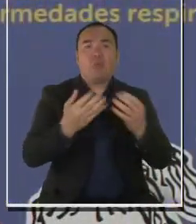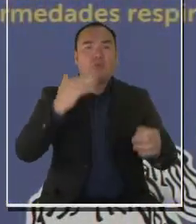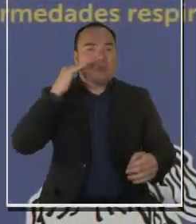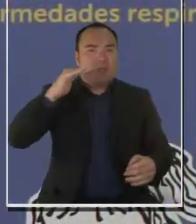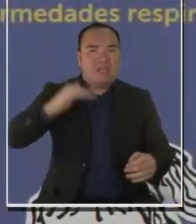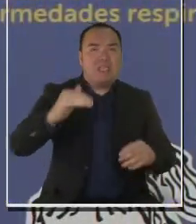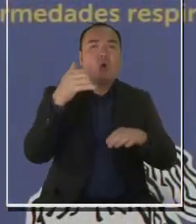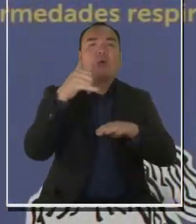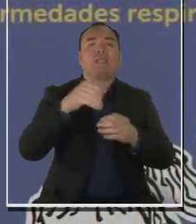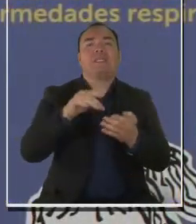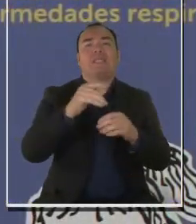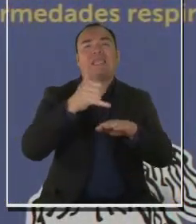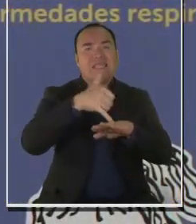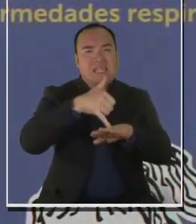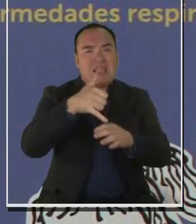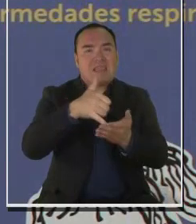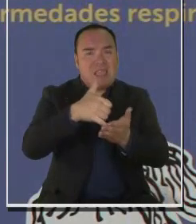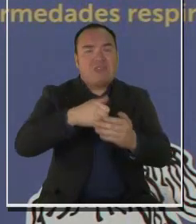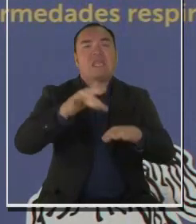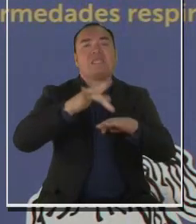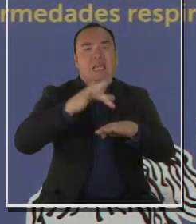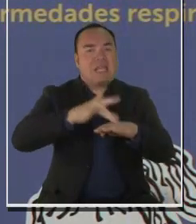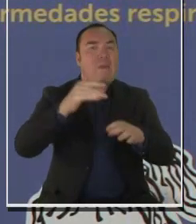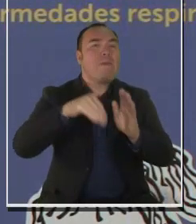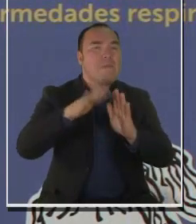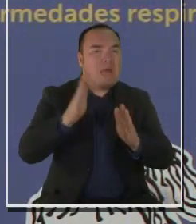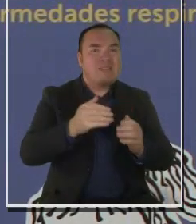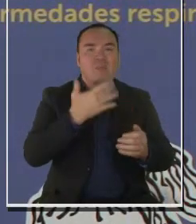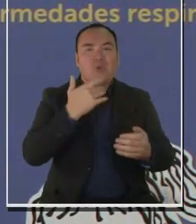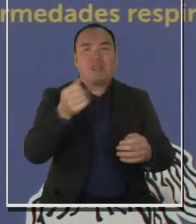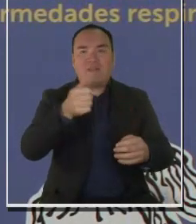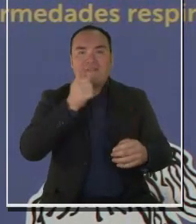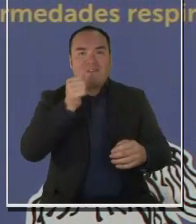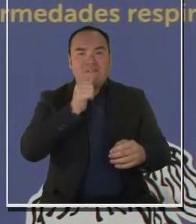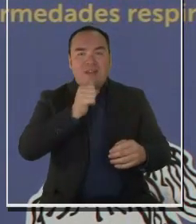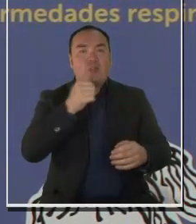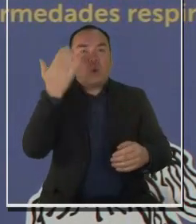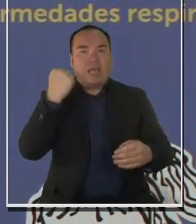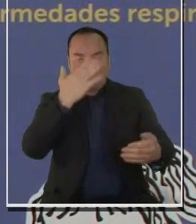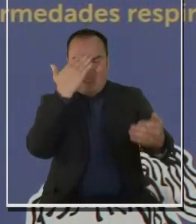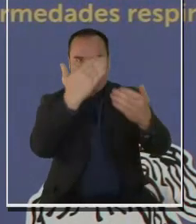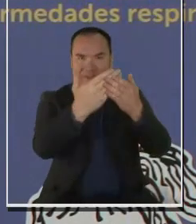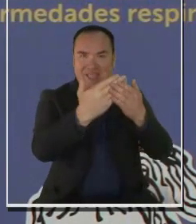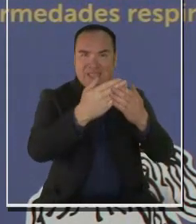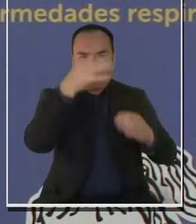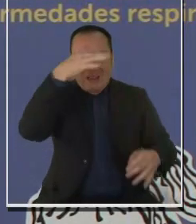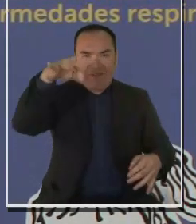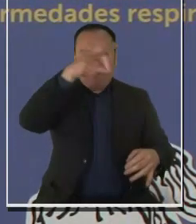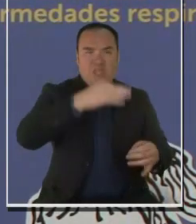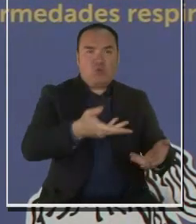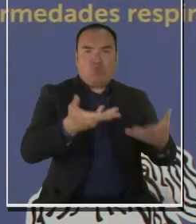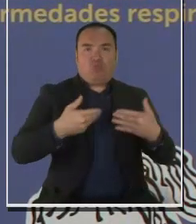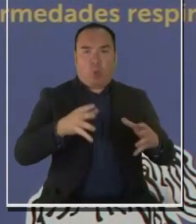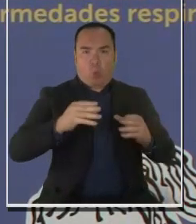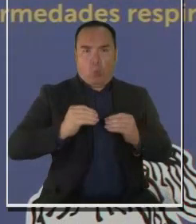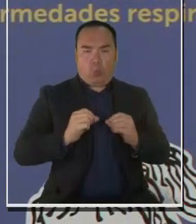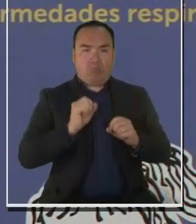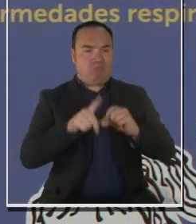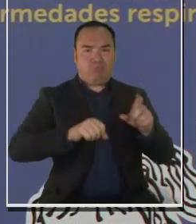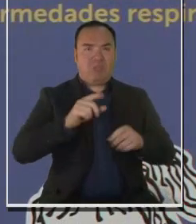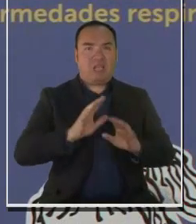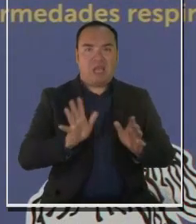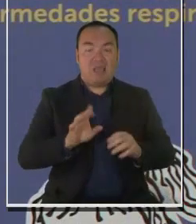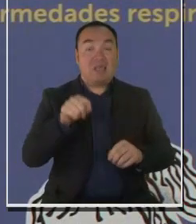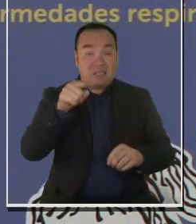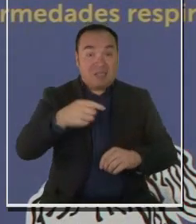niños susceptibles, porque no han estado en contacto con el virus respiratorio sincicial, y recordar que este virus no tiene vacuna